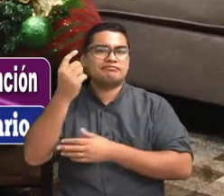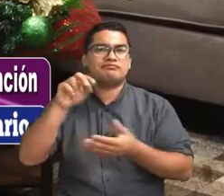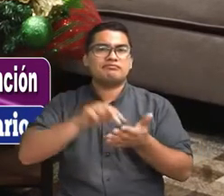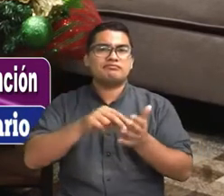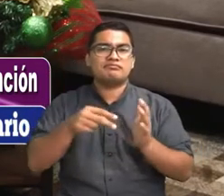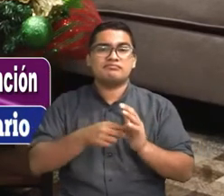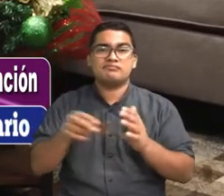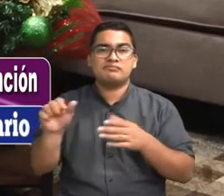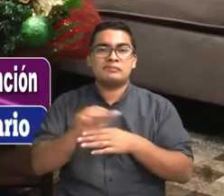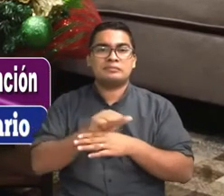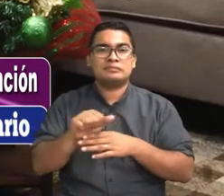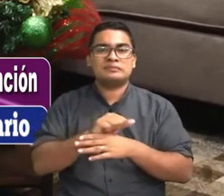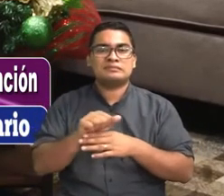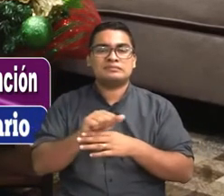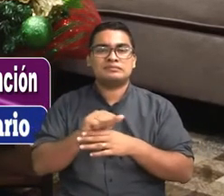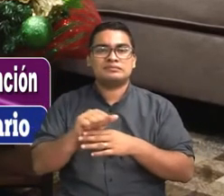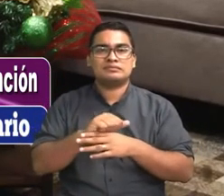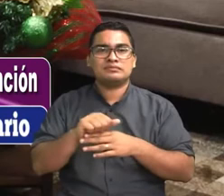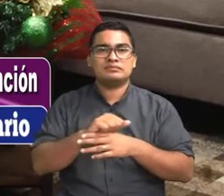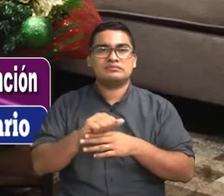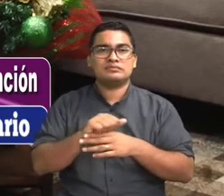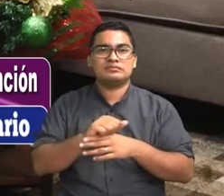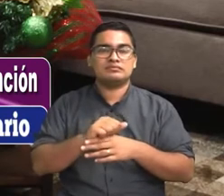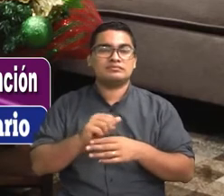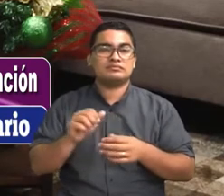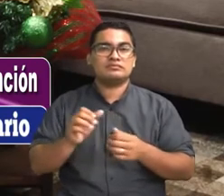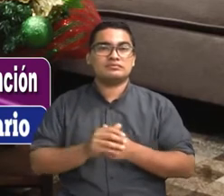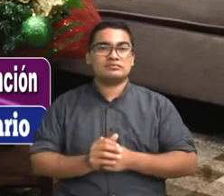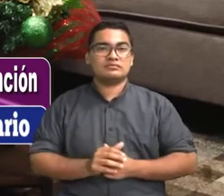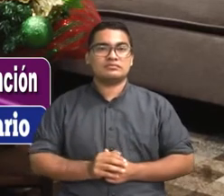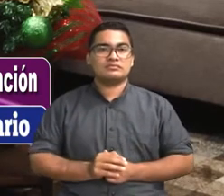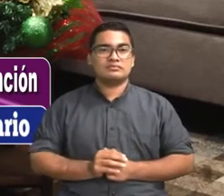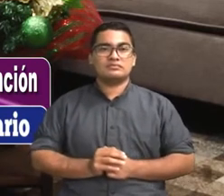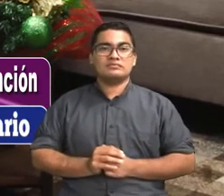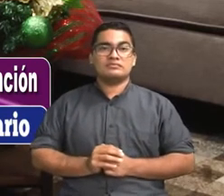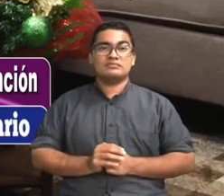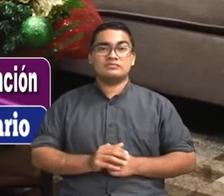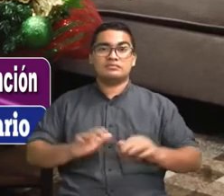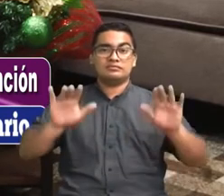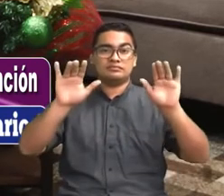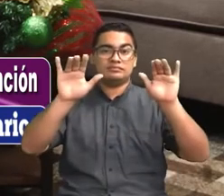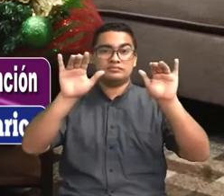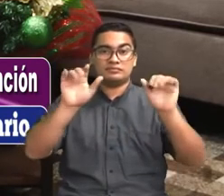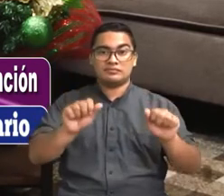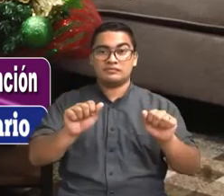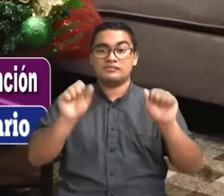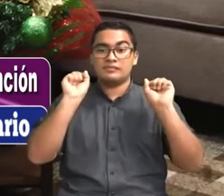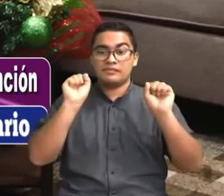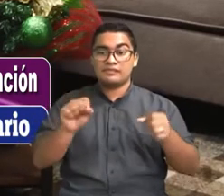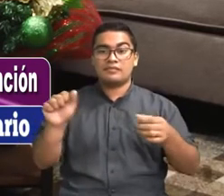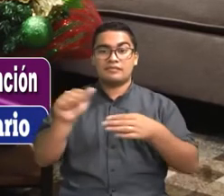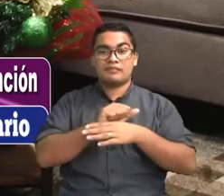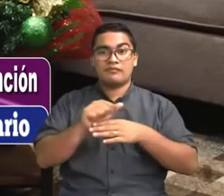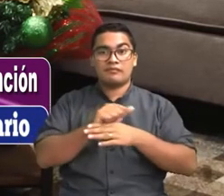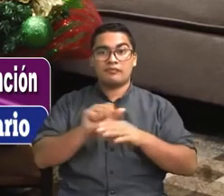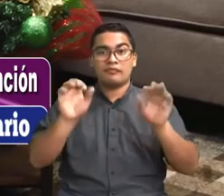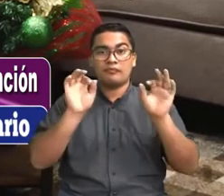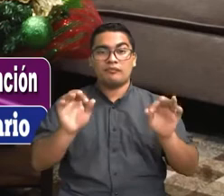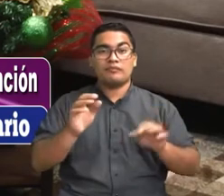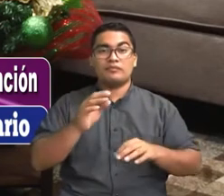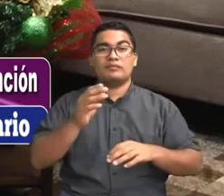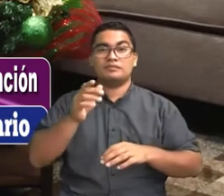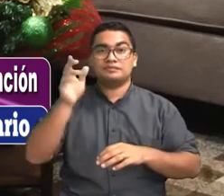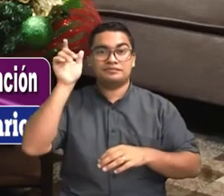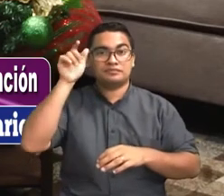la aplicación de esta sinergia, ¿no? Hecha ya una práctica común por parte del Gobierno de